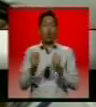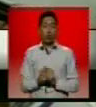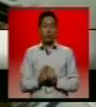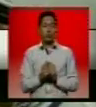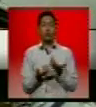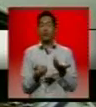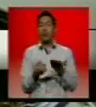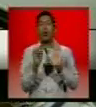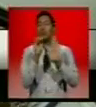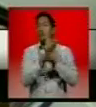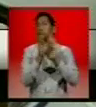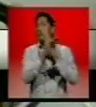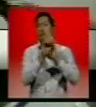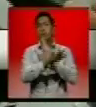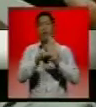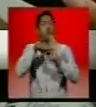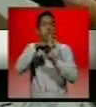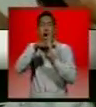cuentas haciendo